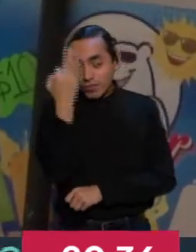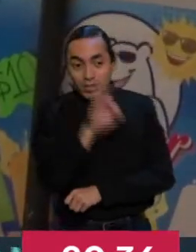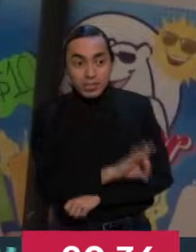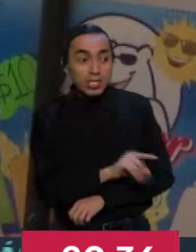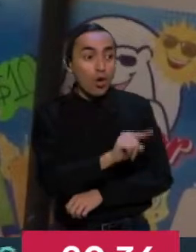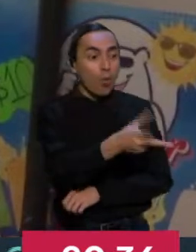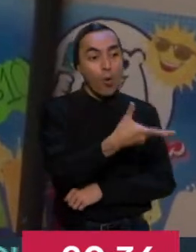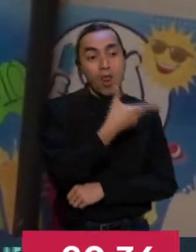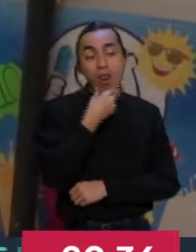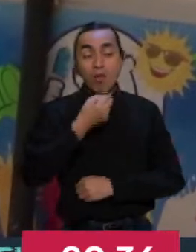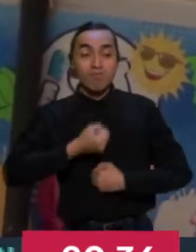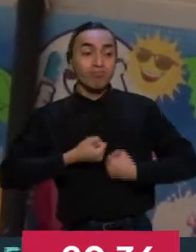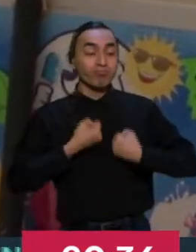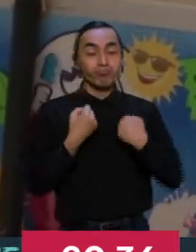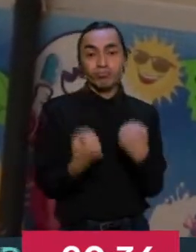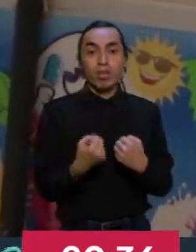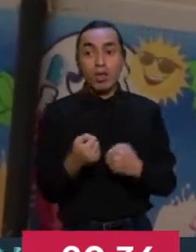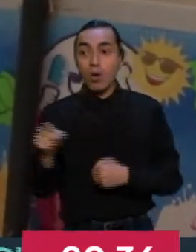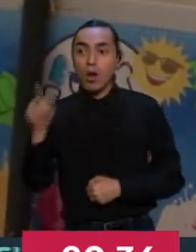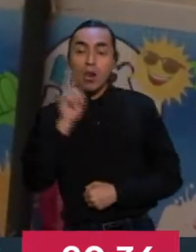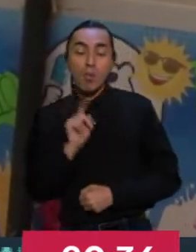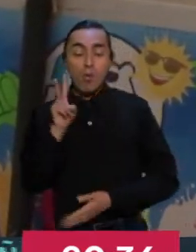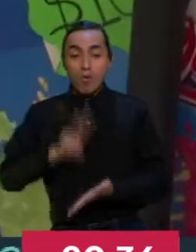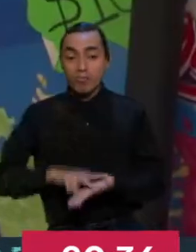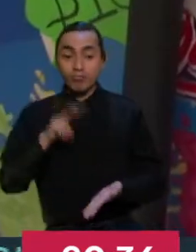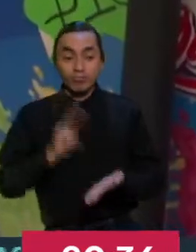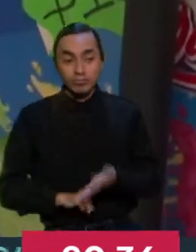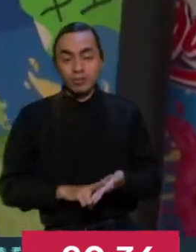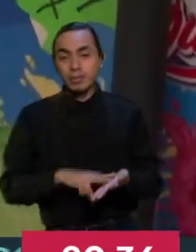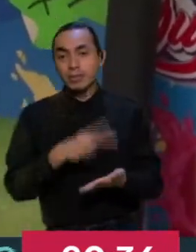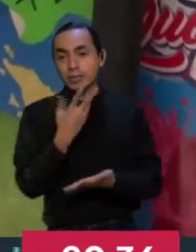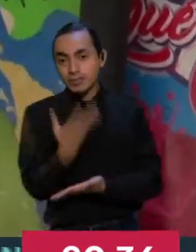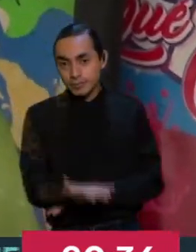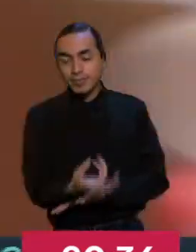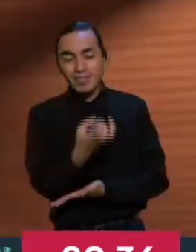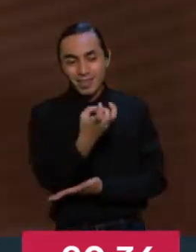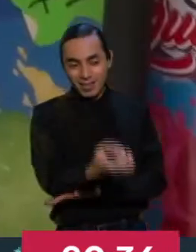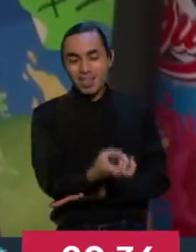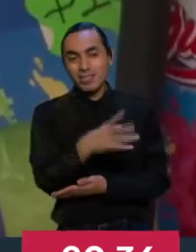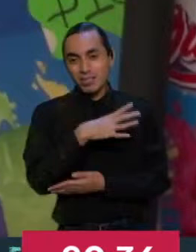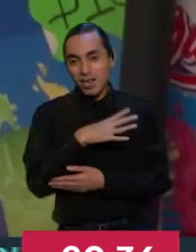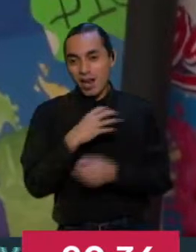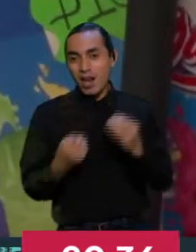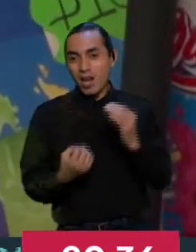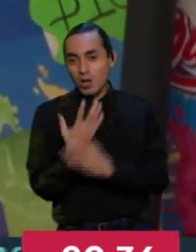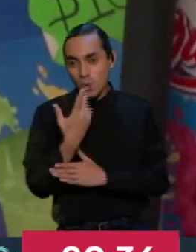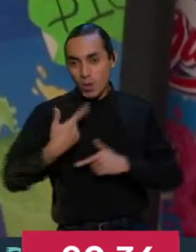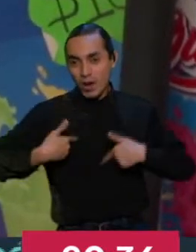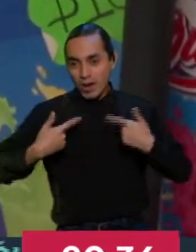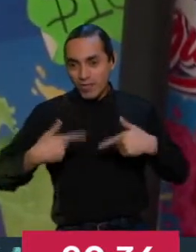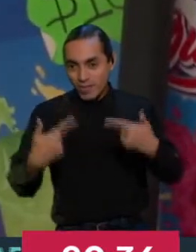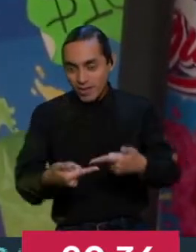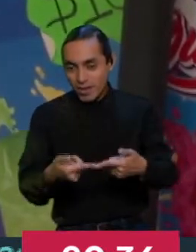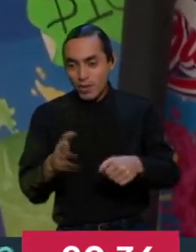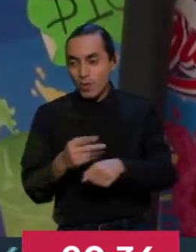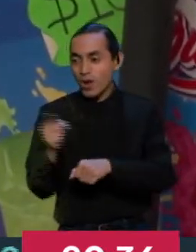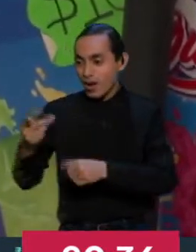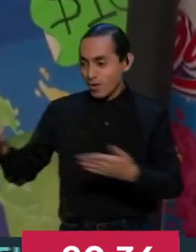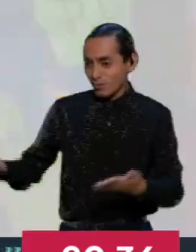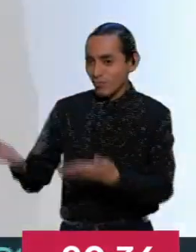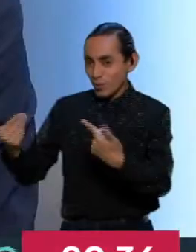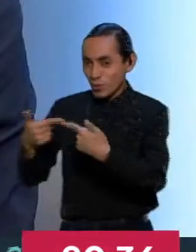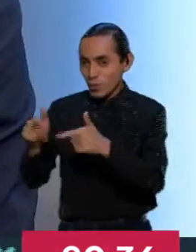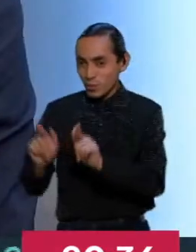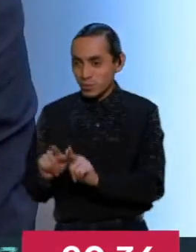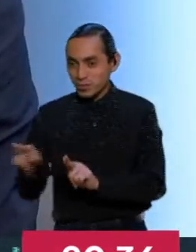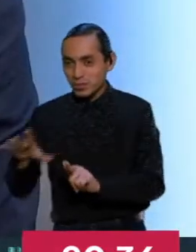El macho alfa, la mujer de valor. Todo esto que está además ahora muy extendido en las nuevas generaciones, estimulado por grupos específicos,